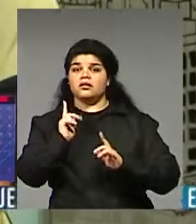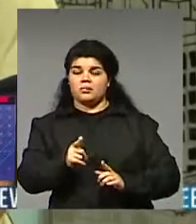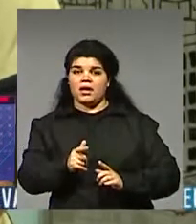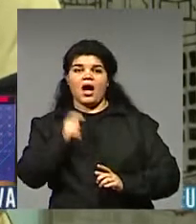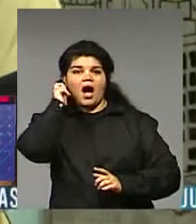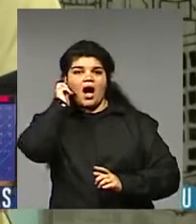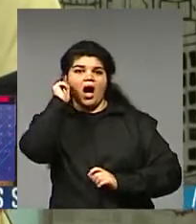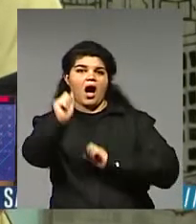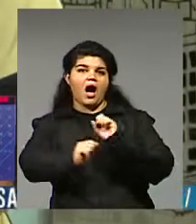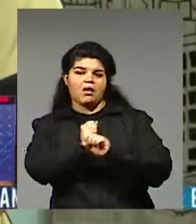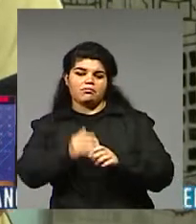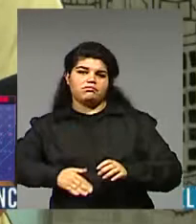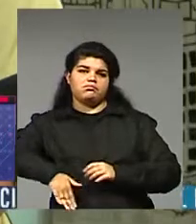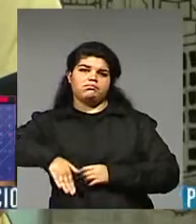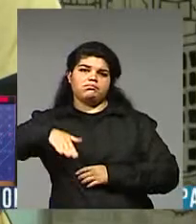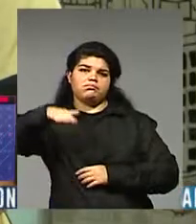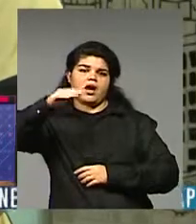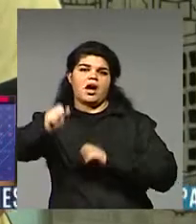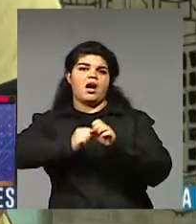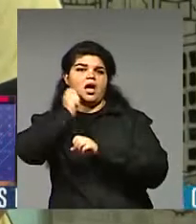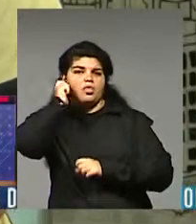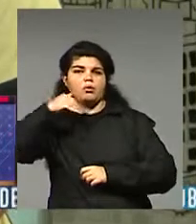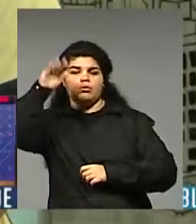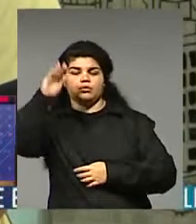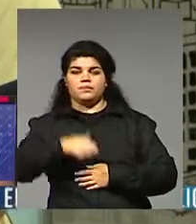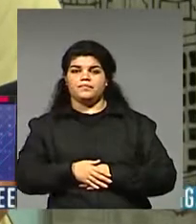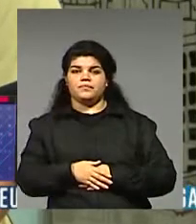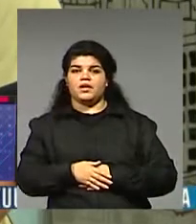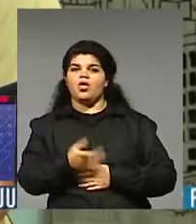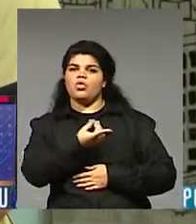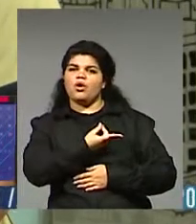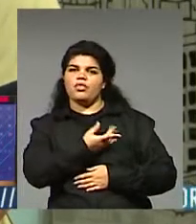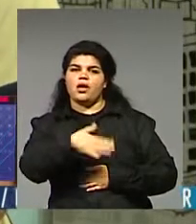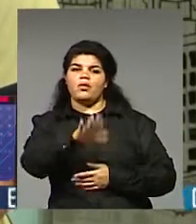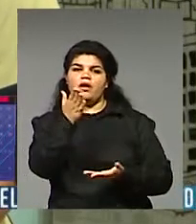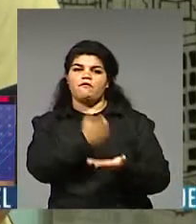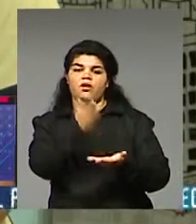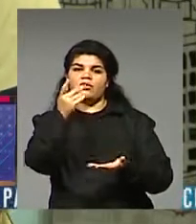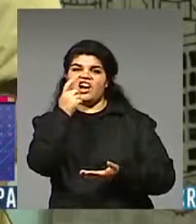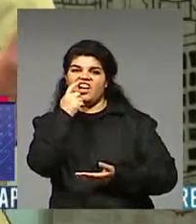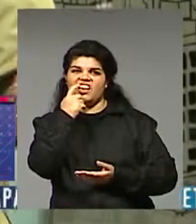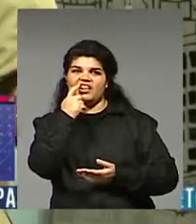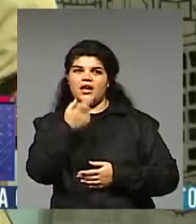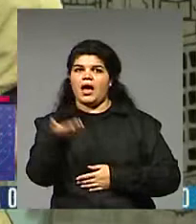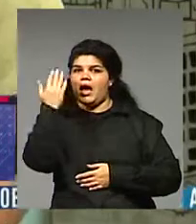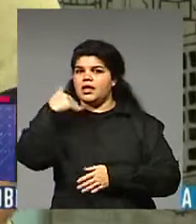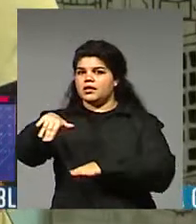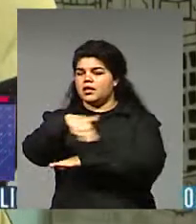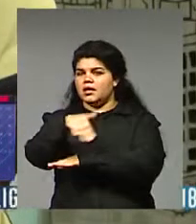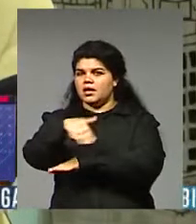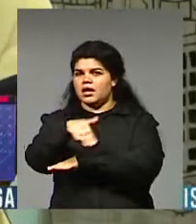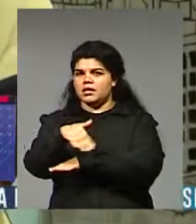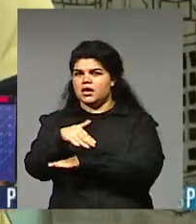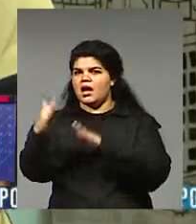adulta. Uh-huh. Funciona en la Facultad de Odontología. Antes funcionaba en una calle, en una casa